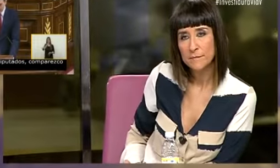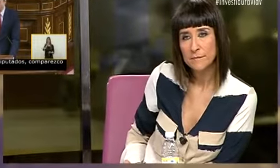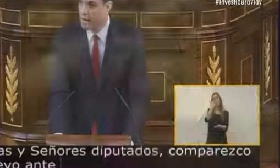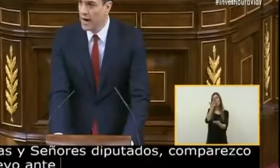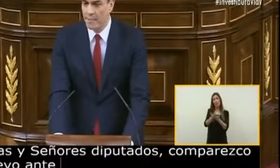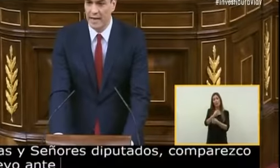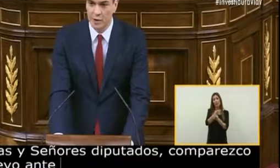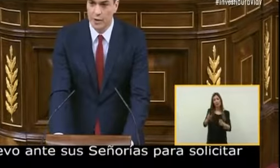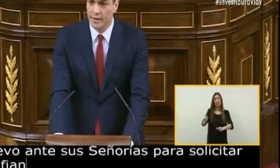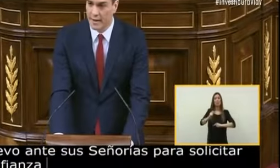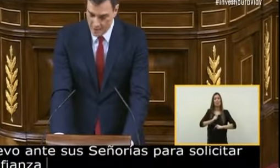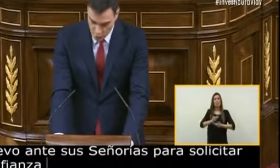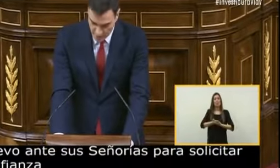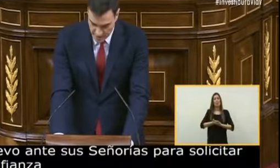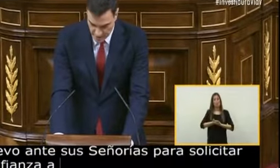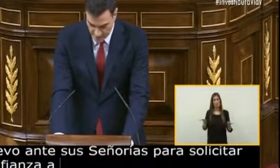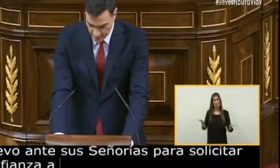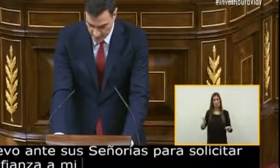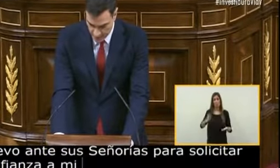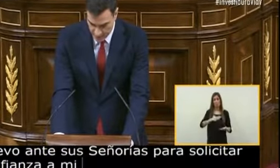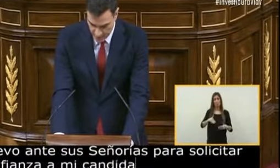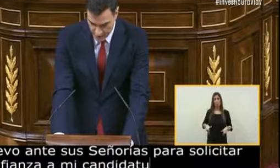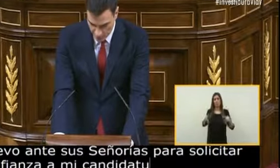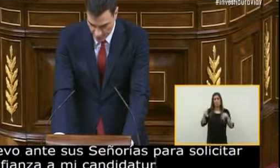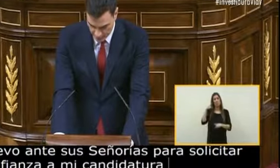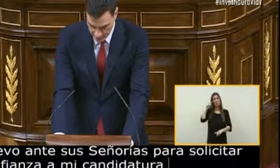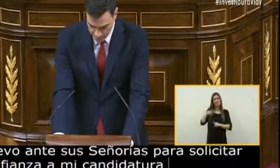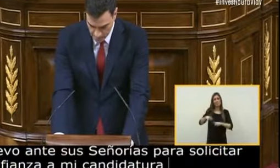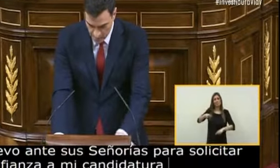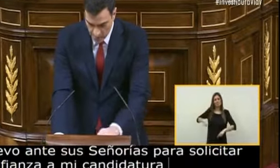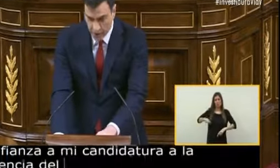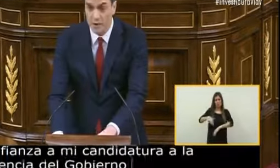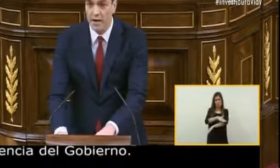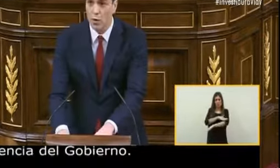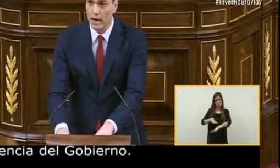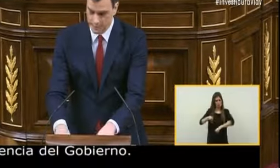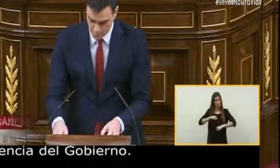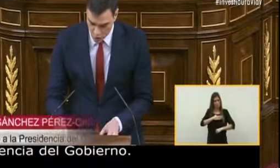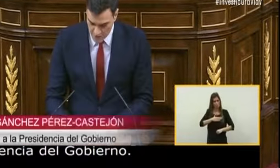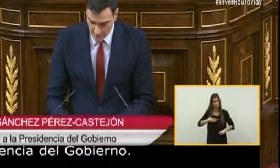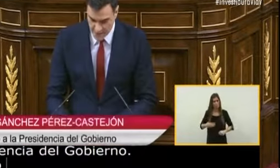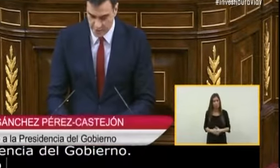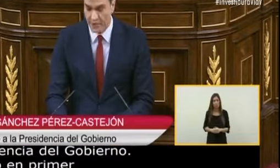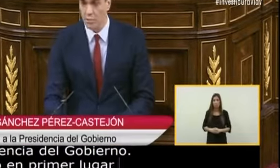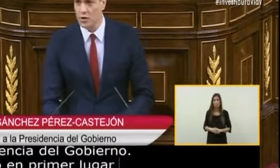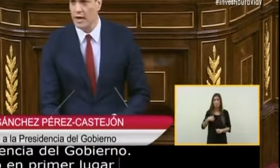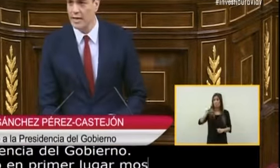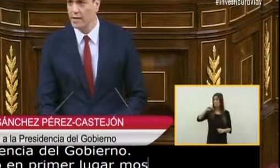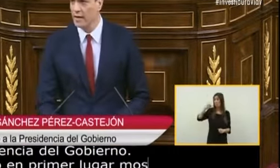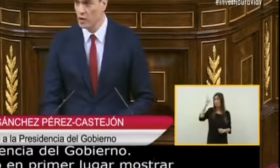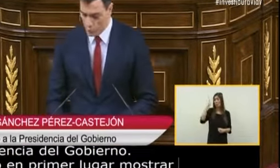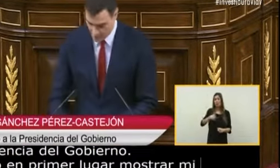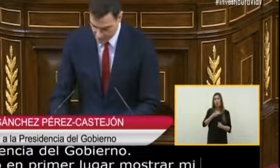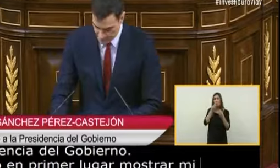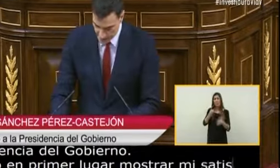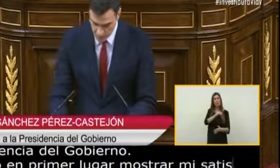confianza a mi candidatura a la presidencia del Gobierno. Quiero, en primer lugar, mostrar mi satisfacción personal y